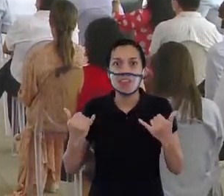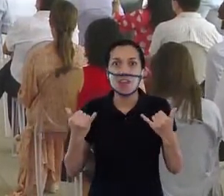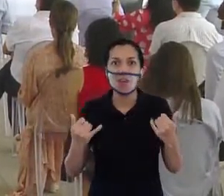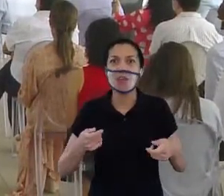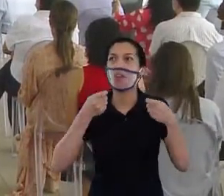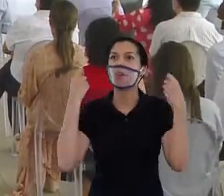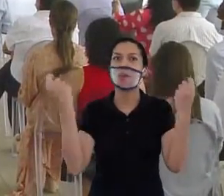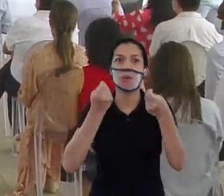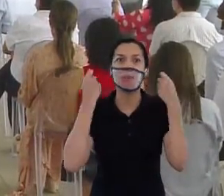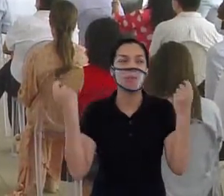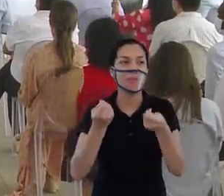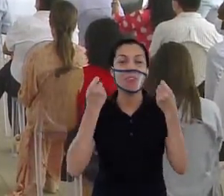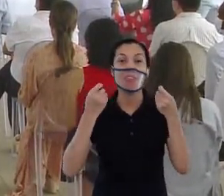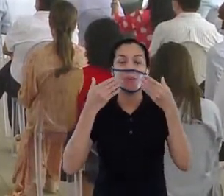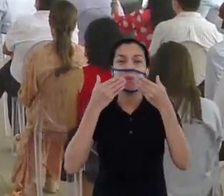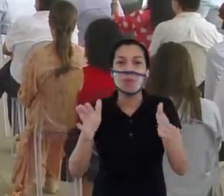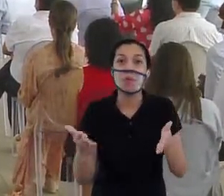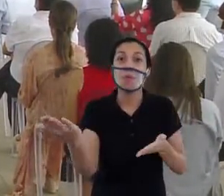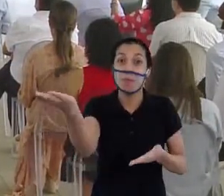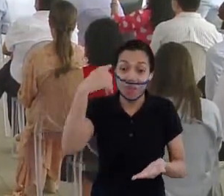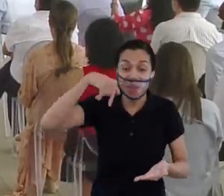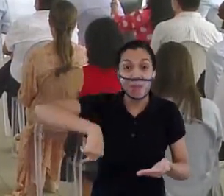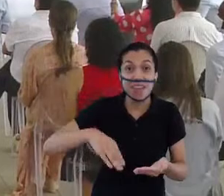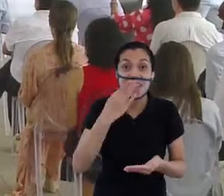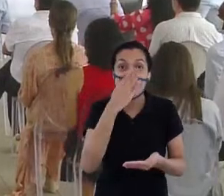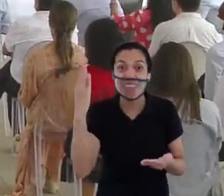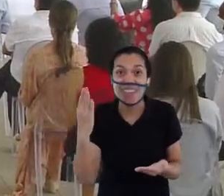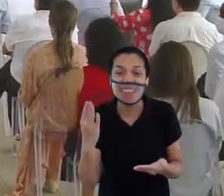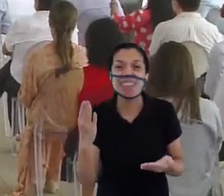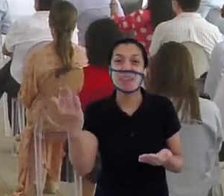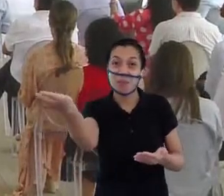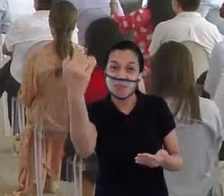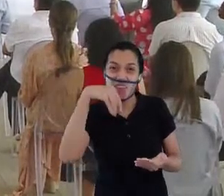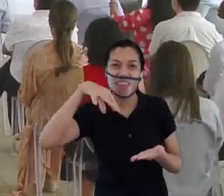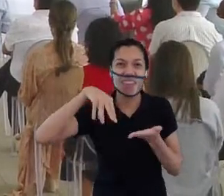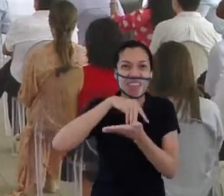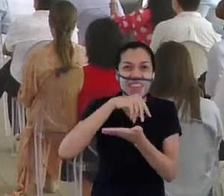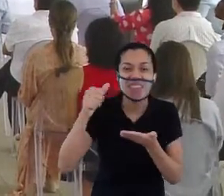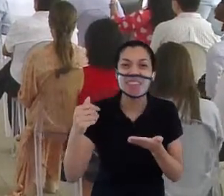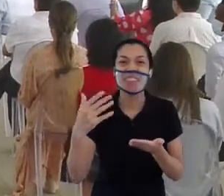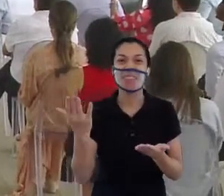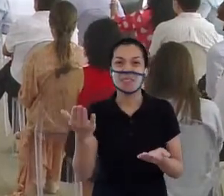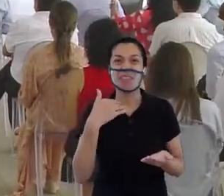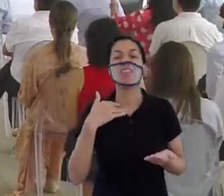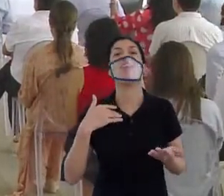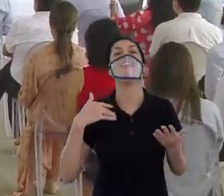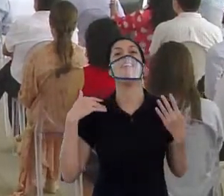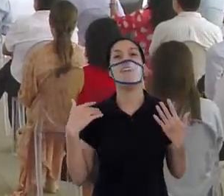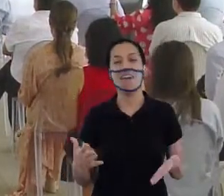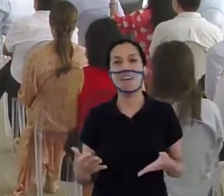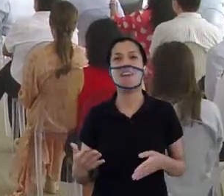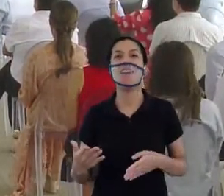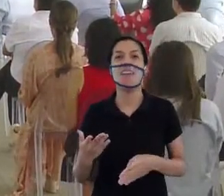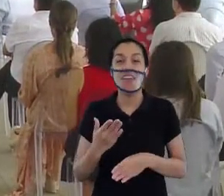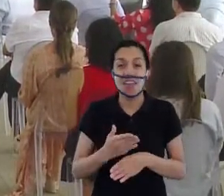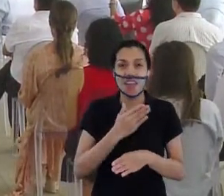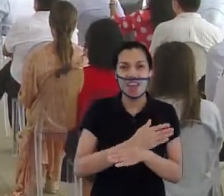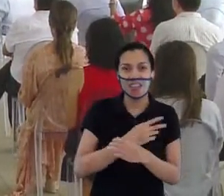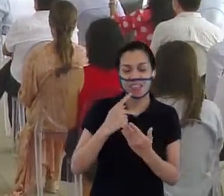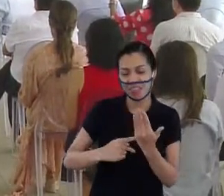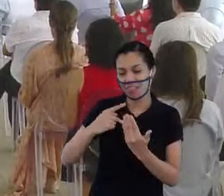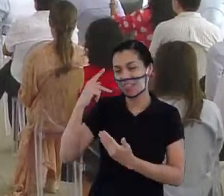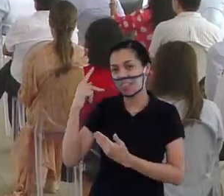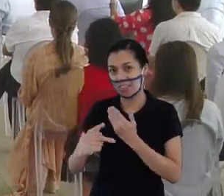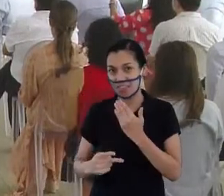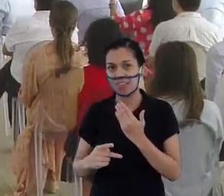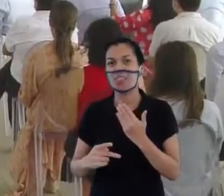campaña es el reflejo del trabajo de esa estrategia. Hoy estamos aquí, un solo territorio. Está Barranquilla